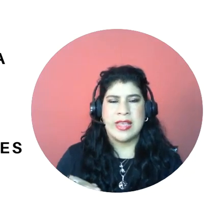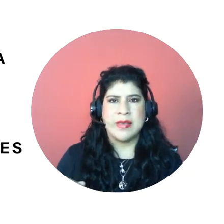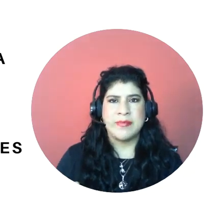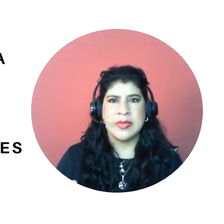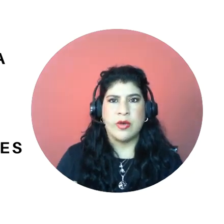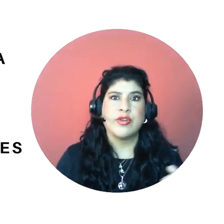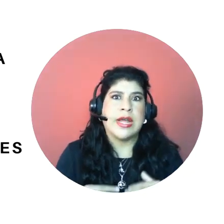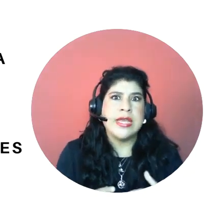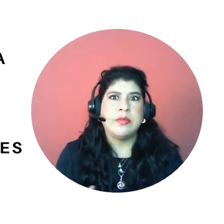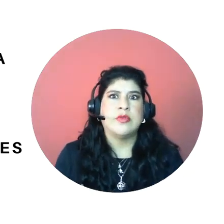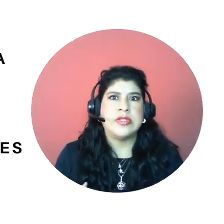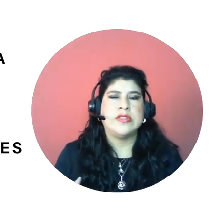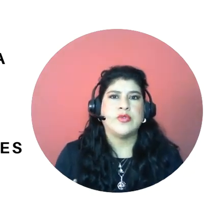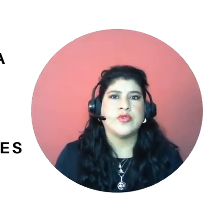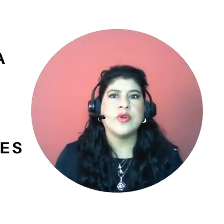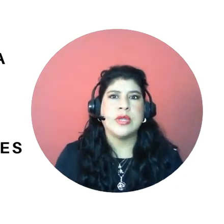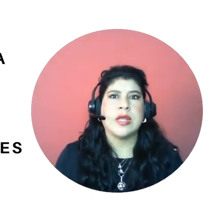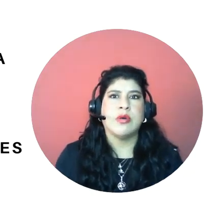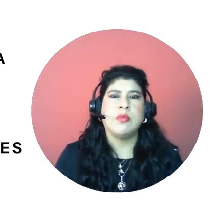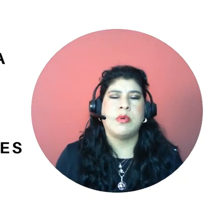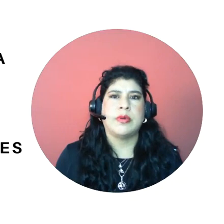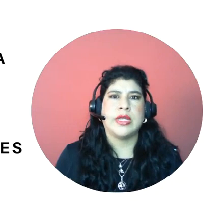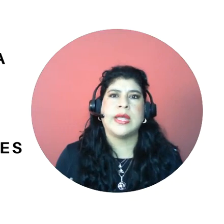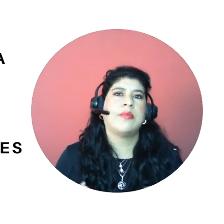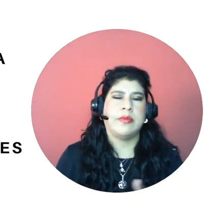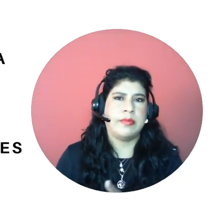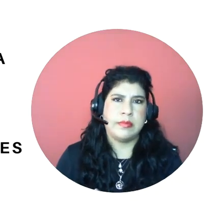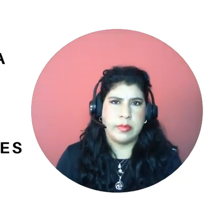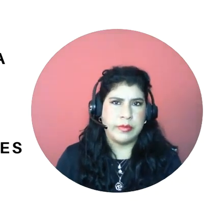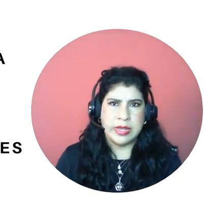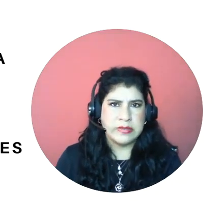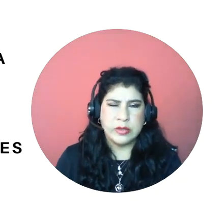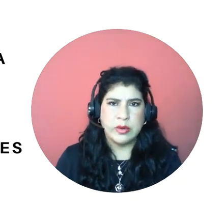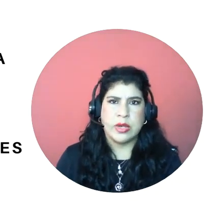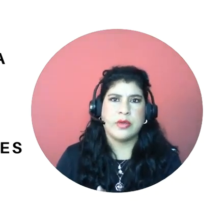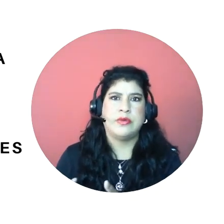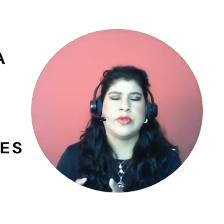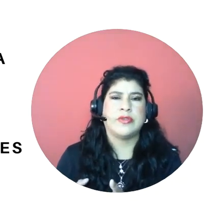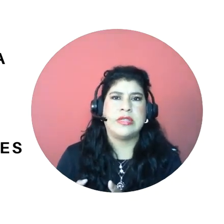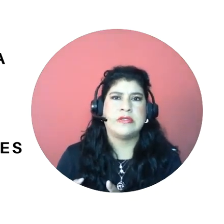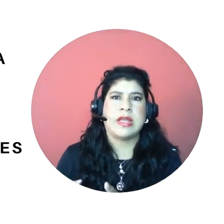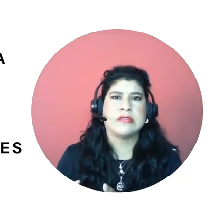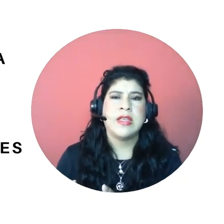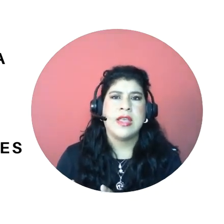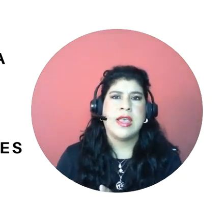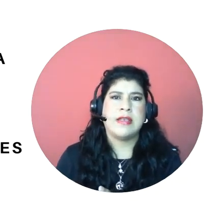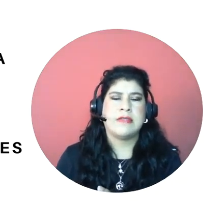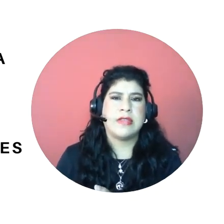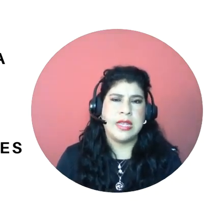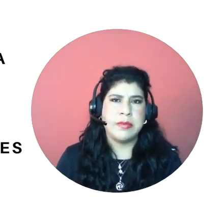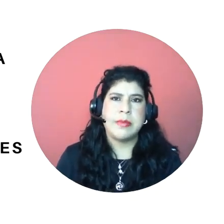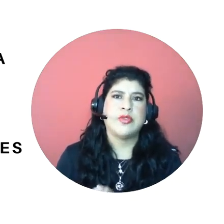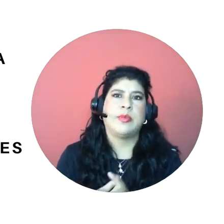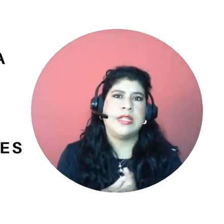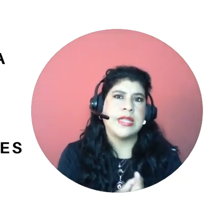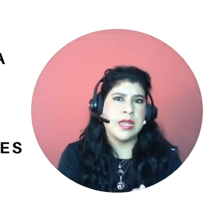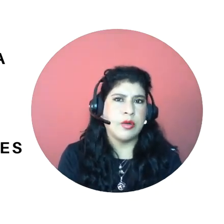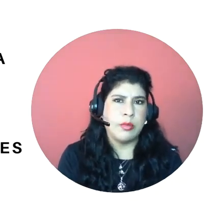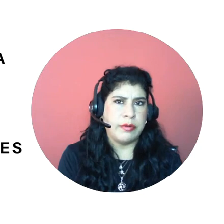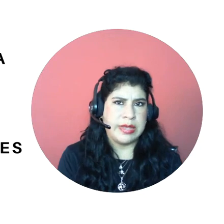e organismos instituciones como por ejemplo lo viene haciendo el colegio de nutricionistas este de Lima